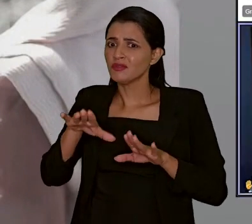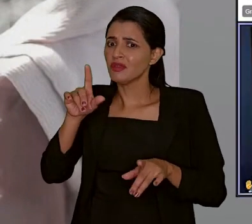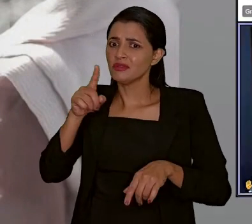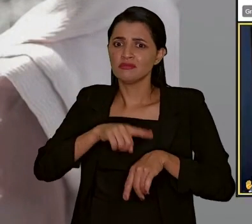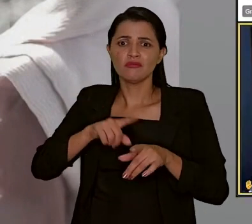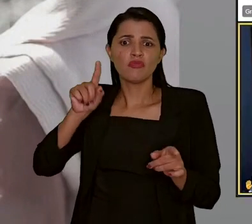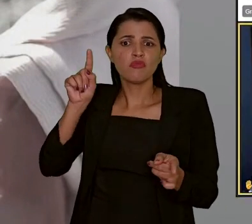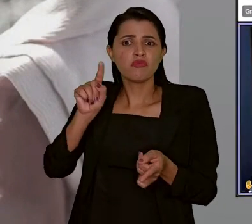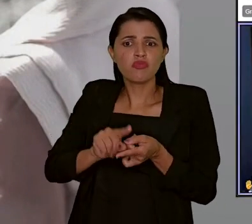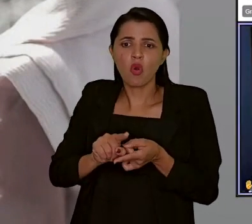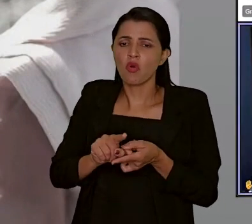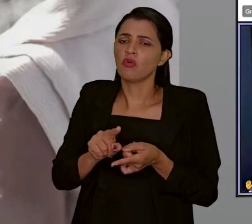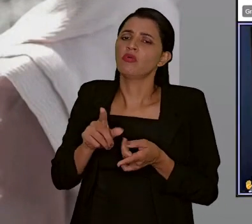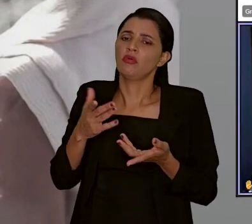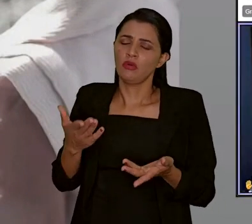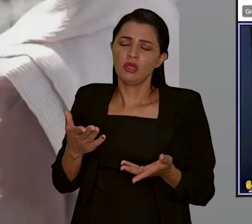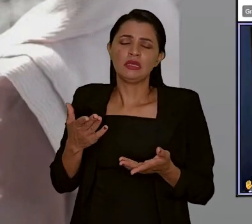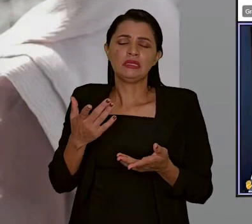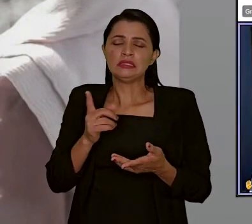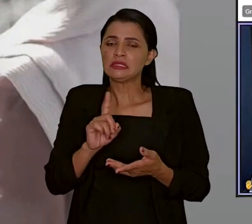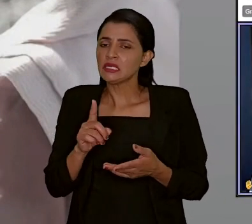no puedo